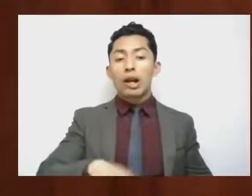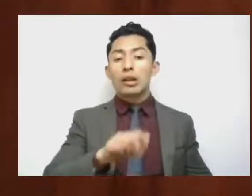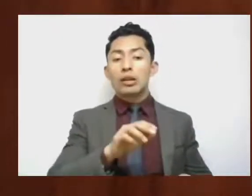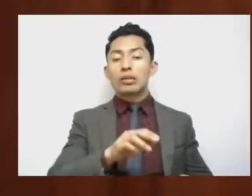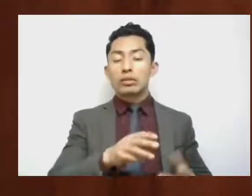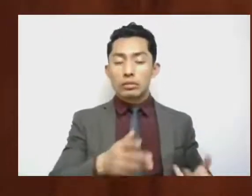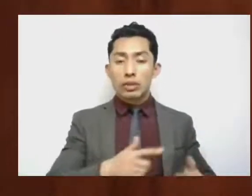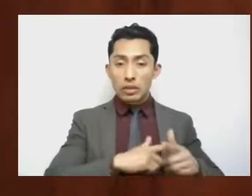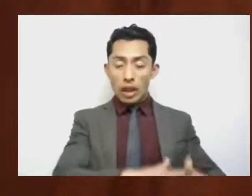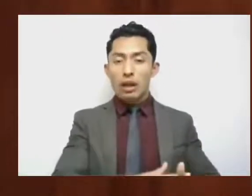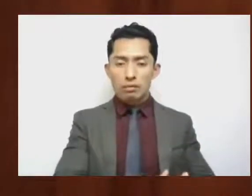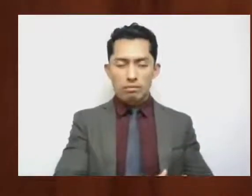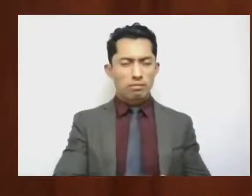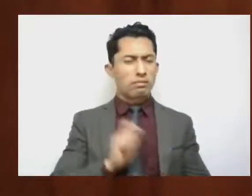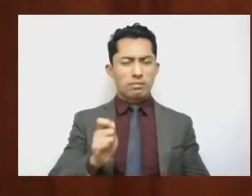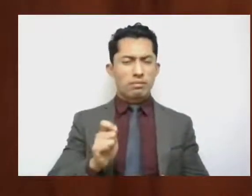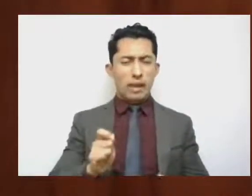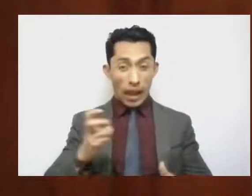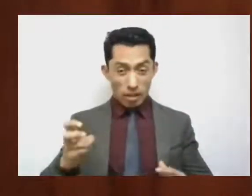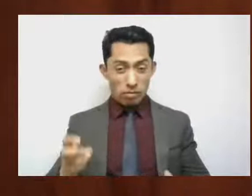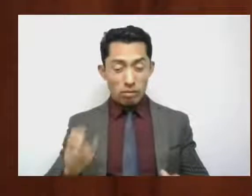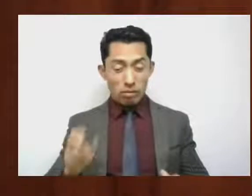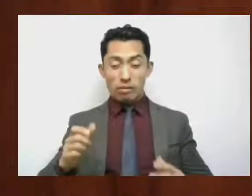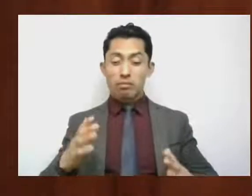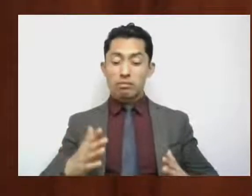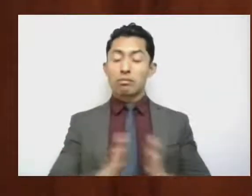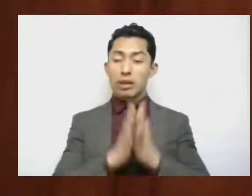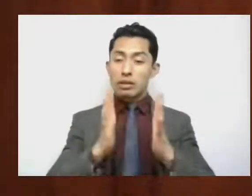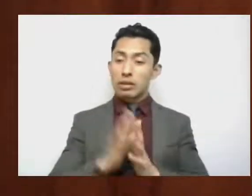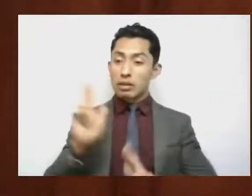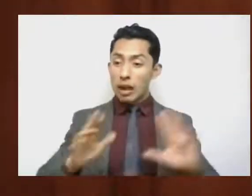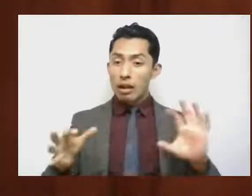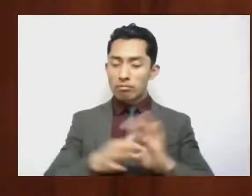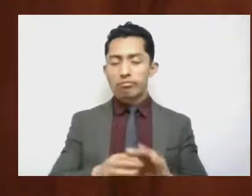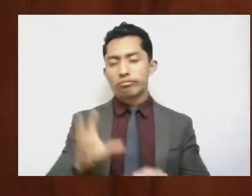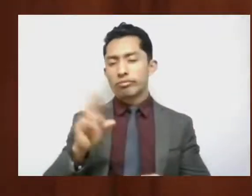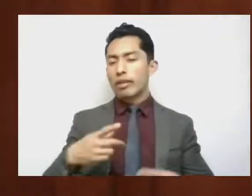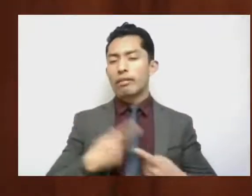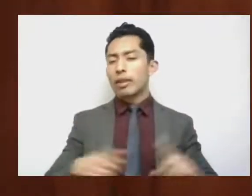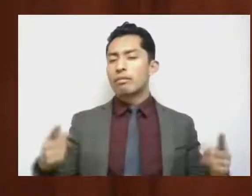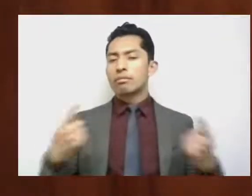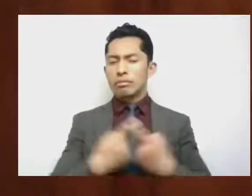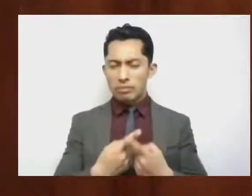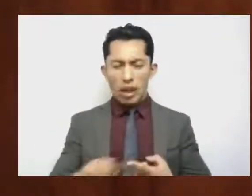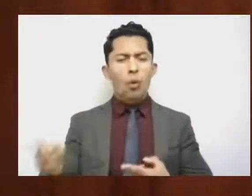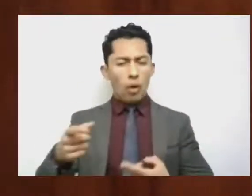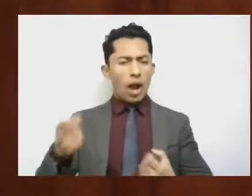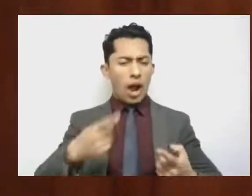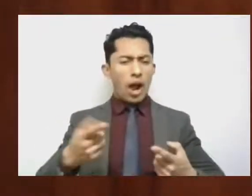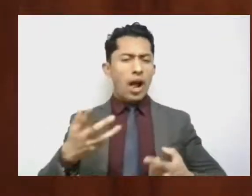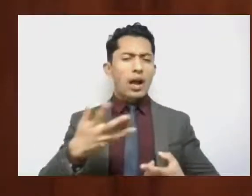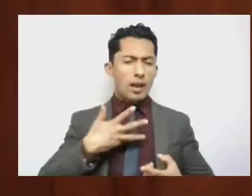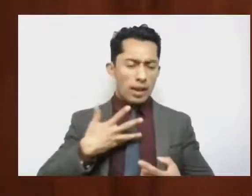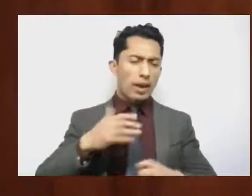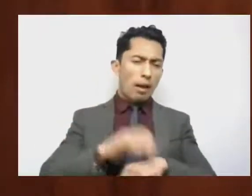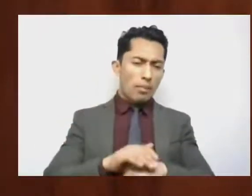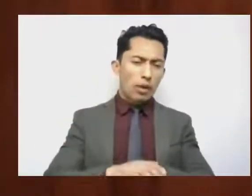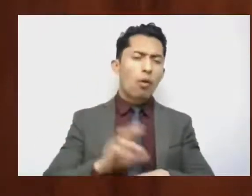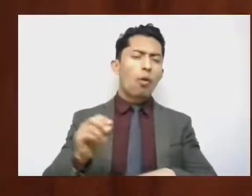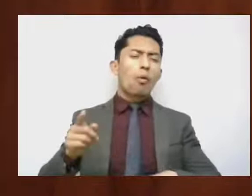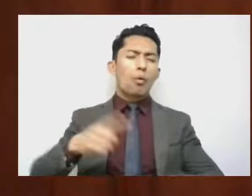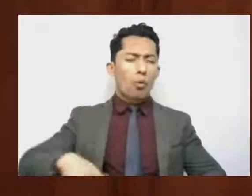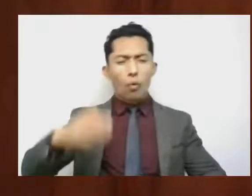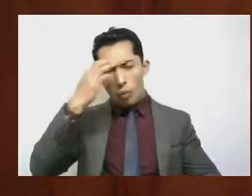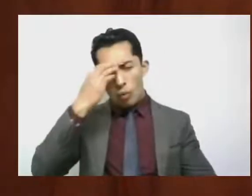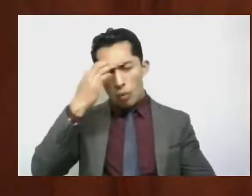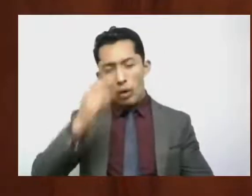privilegiados no abona a la democracia, la mina. Todos tenemos amigos o conocidos que fueron